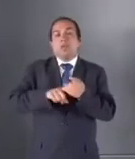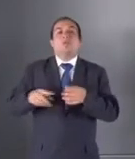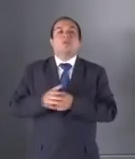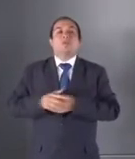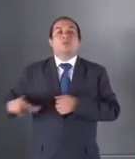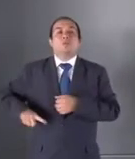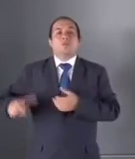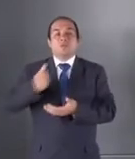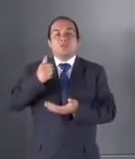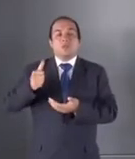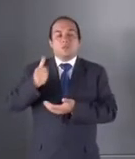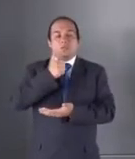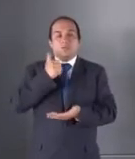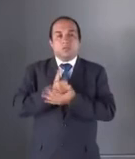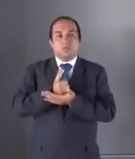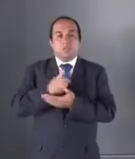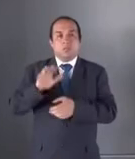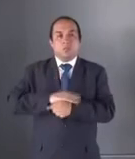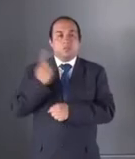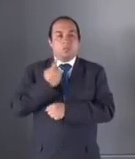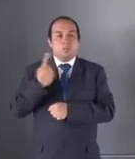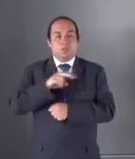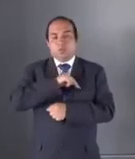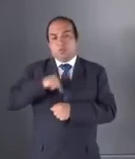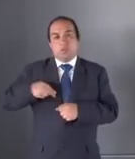no vamos a poner en duda